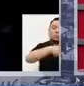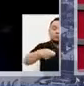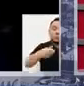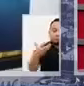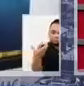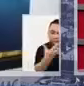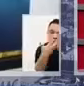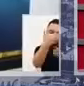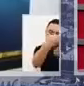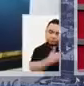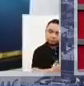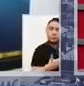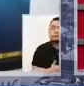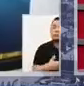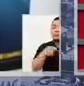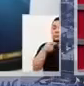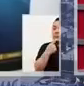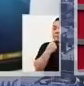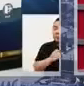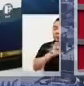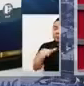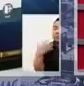premeditado desde la primera vuelta.